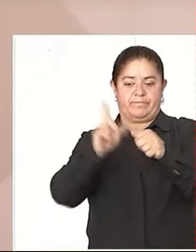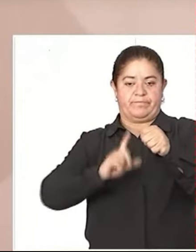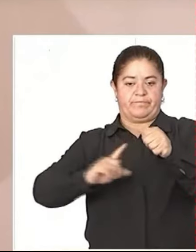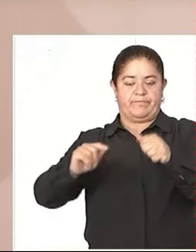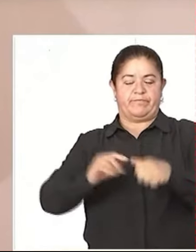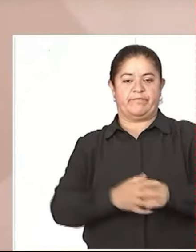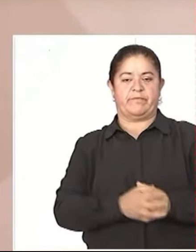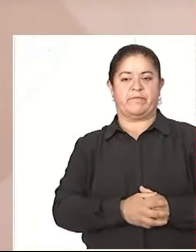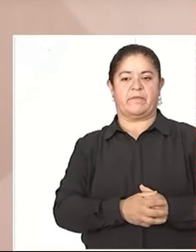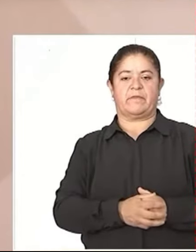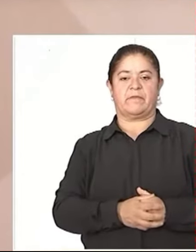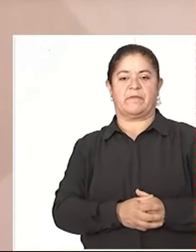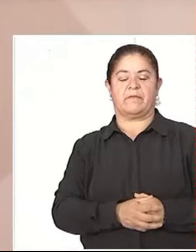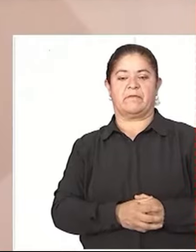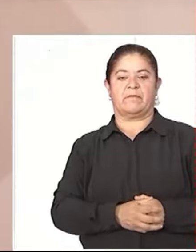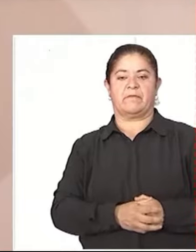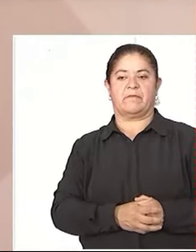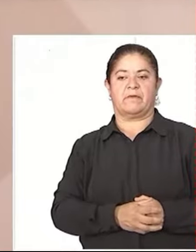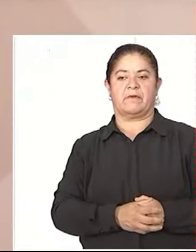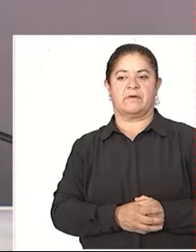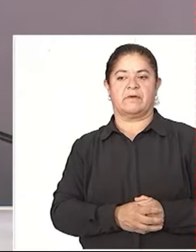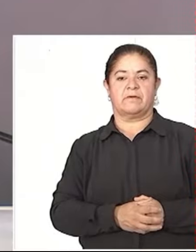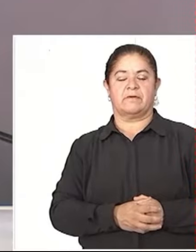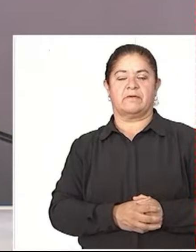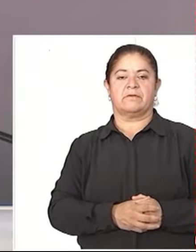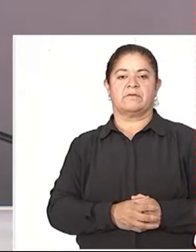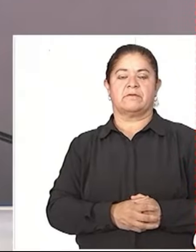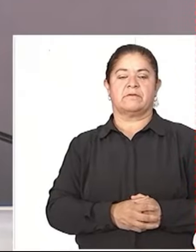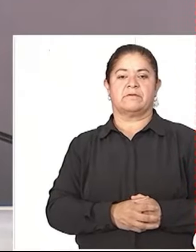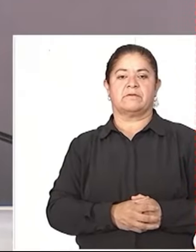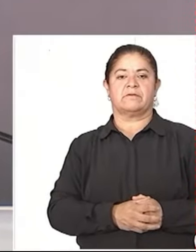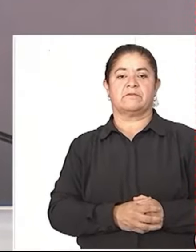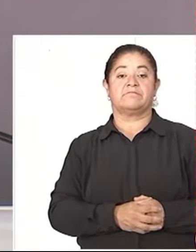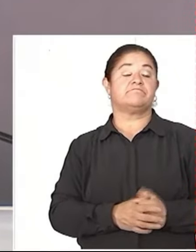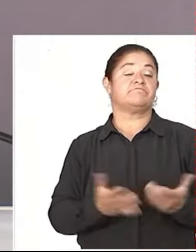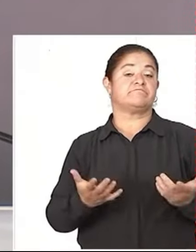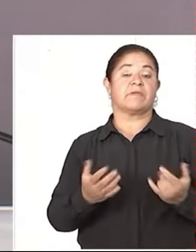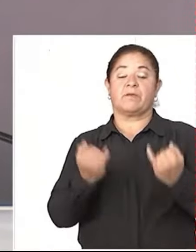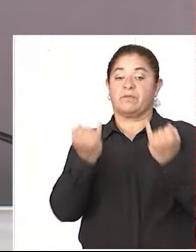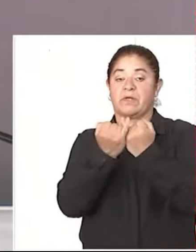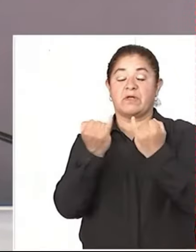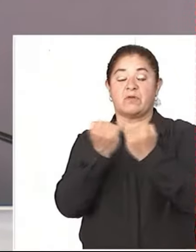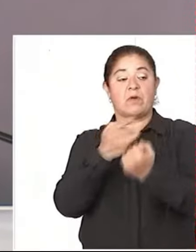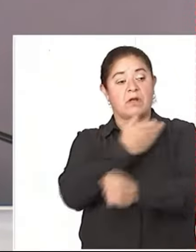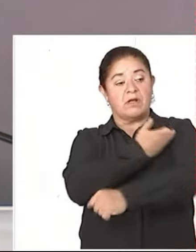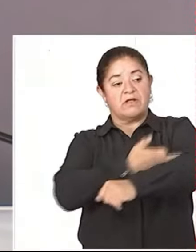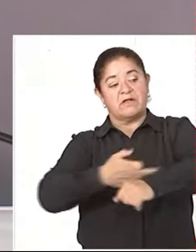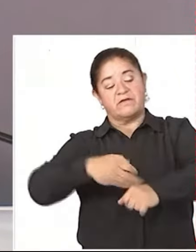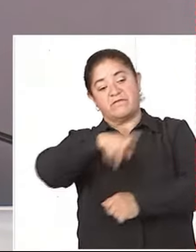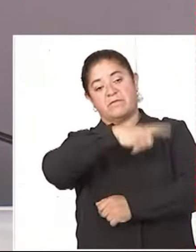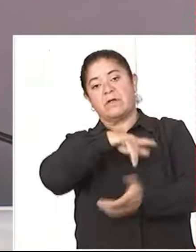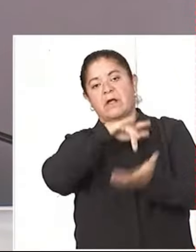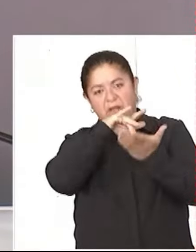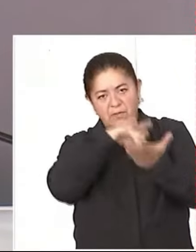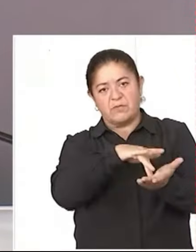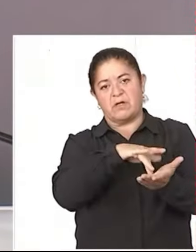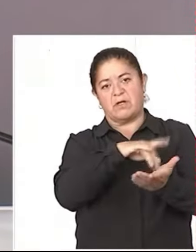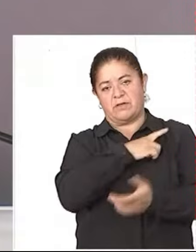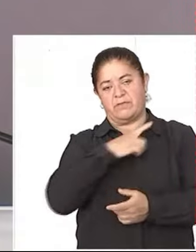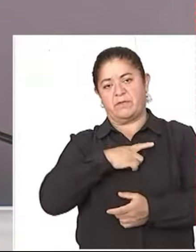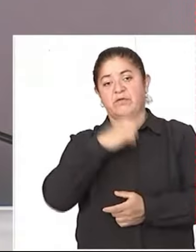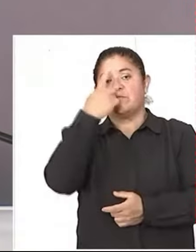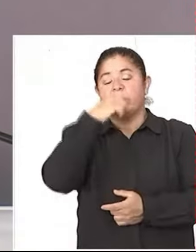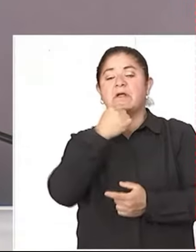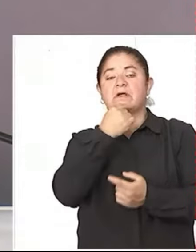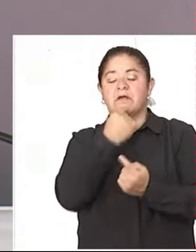dirigirse a las personas adultas mayores que sabe cómo llegar a la gente del pueblo y por supuesto es